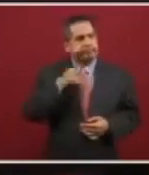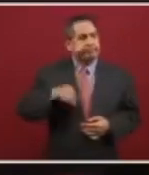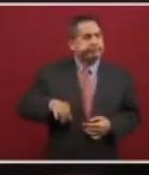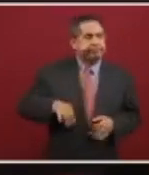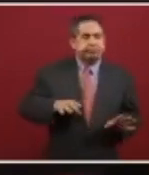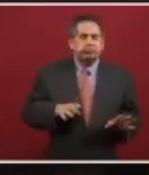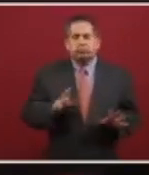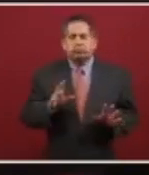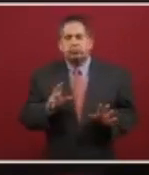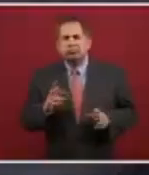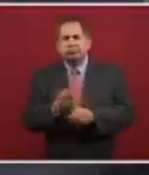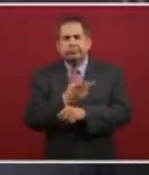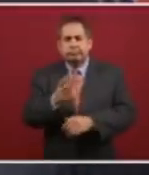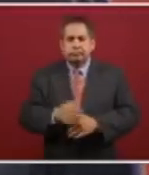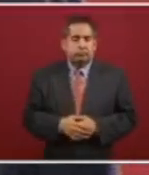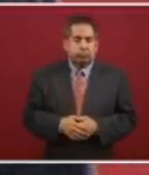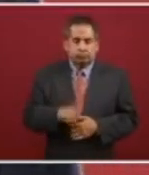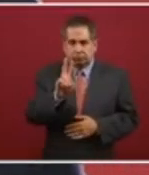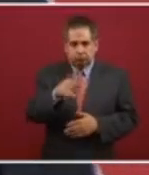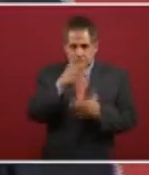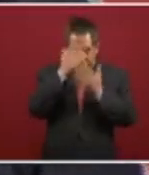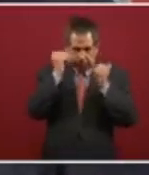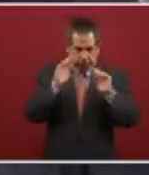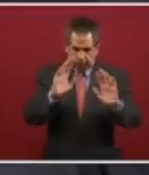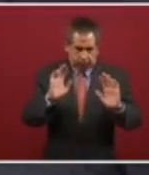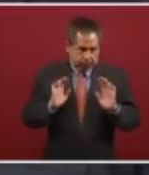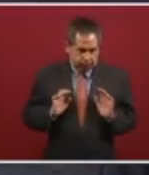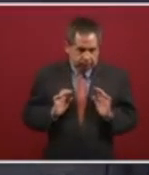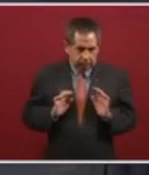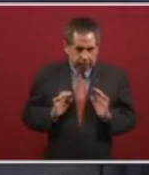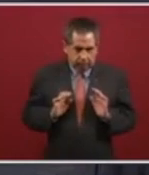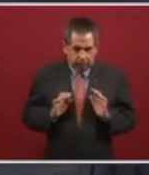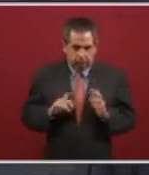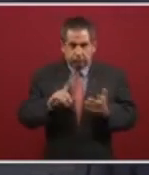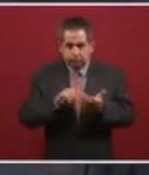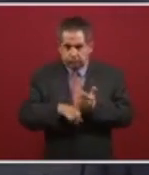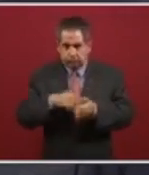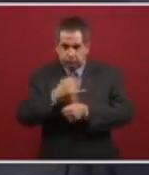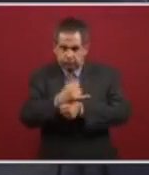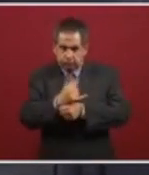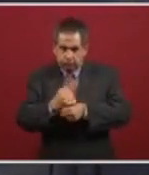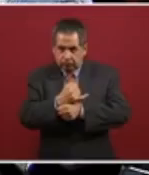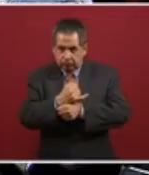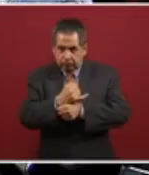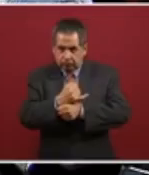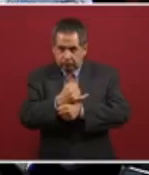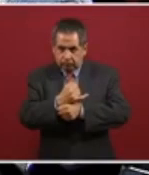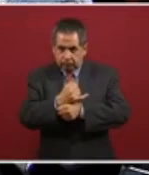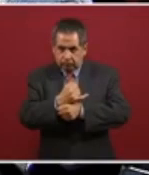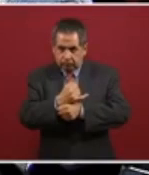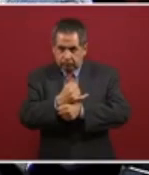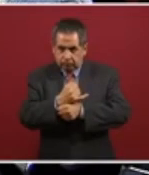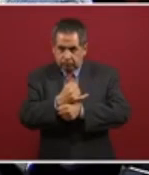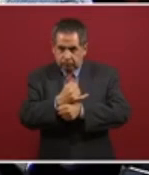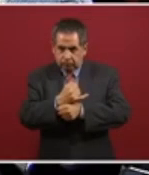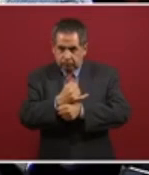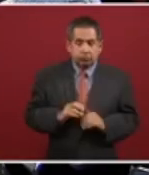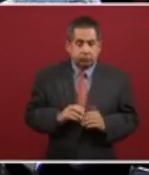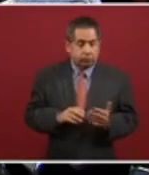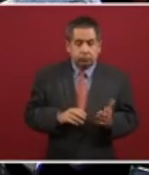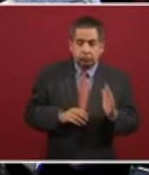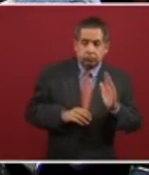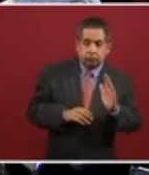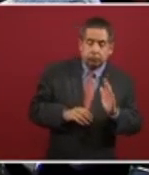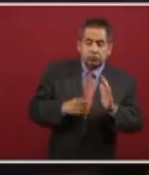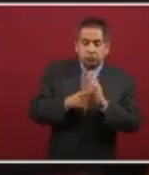ya mediático? No sé si hay investigación sobre eso. Pues aquí se